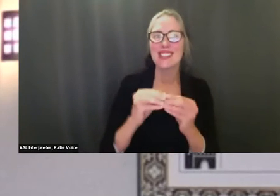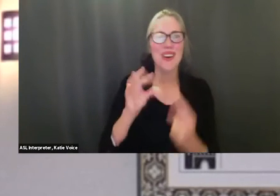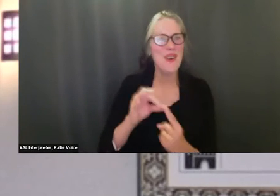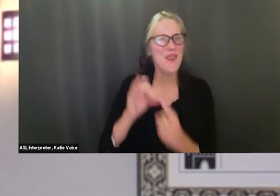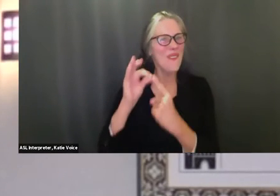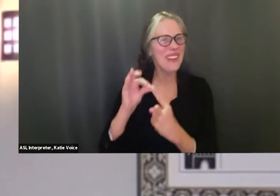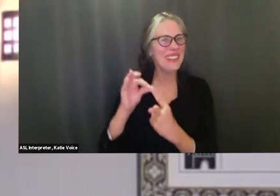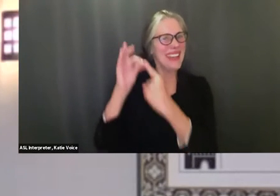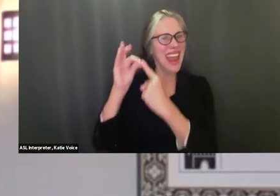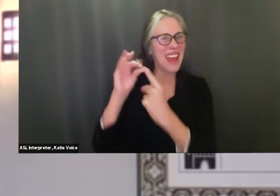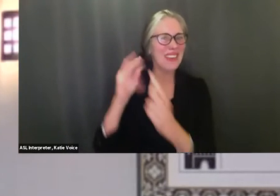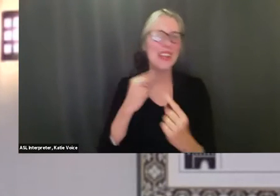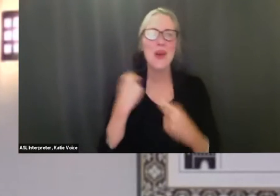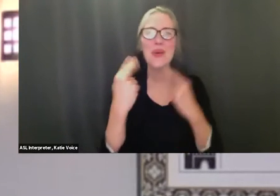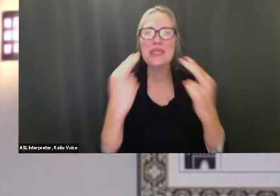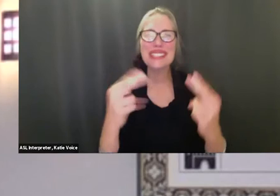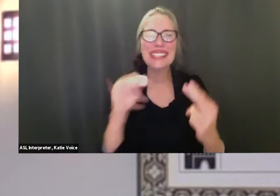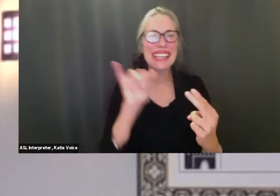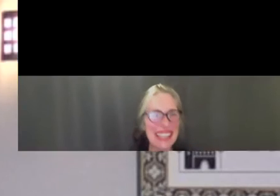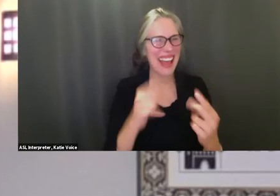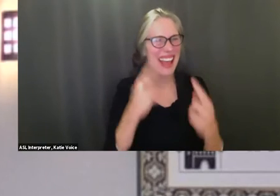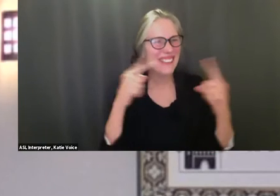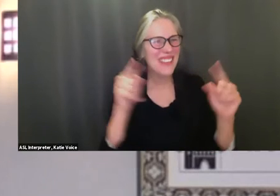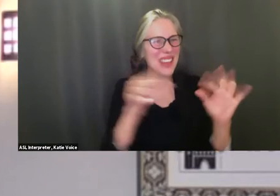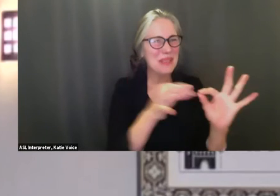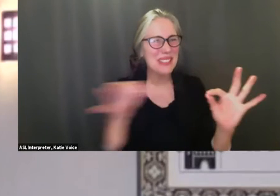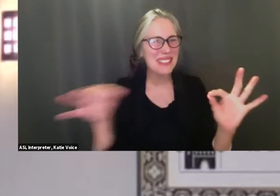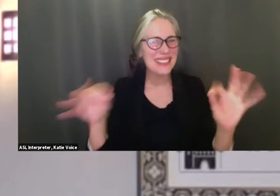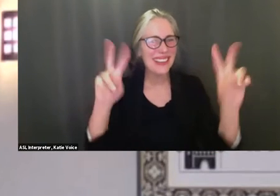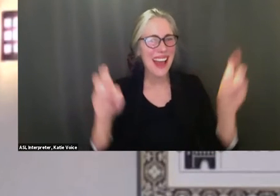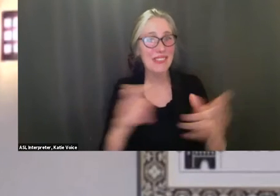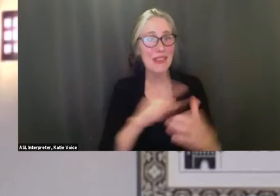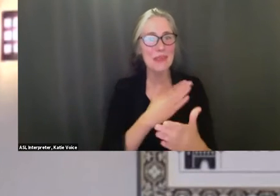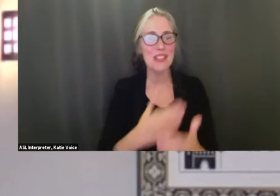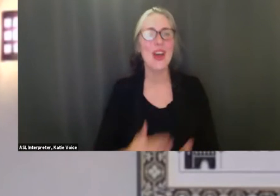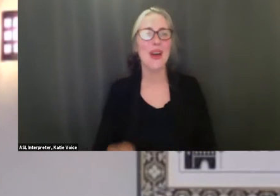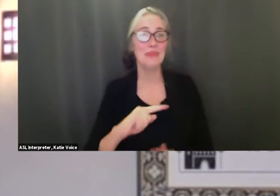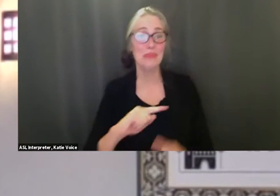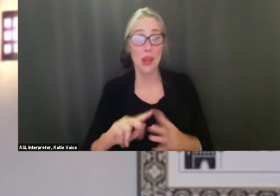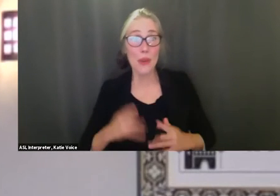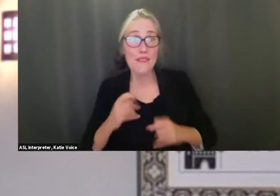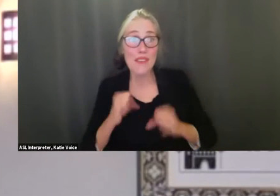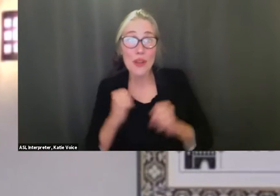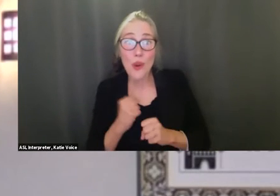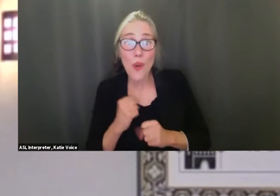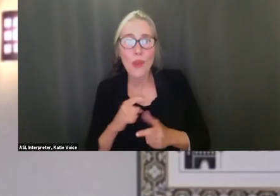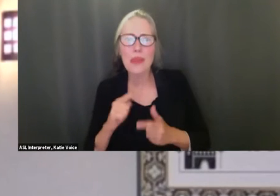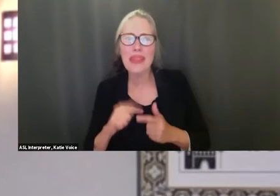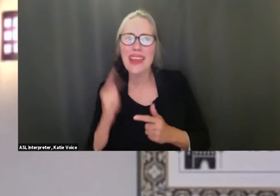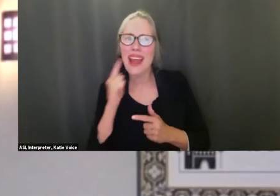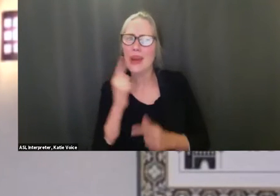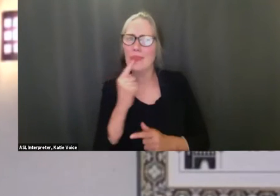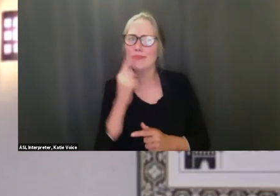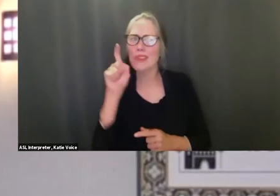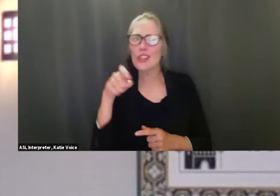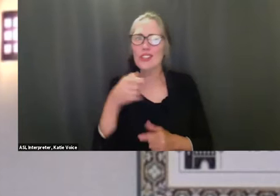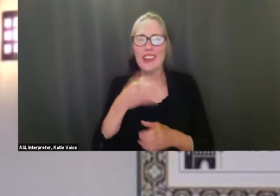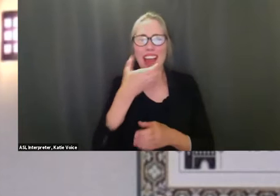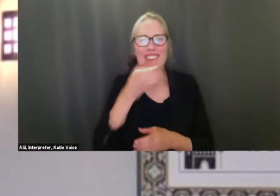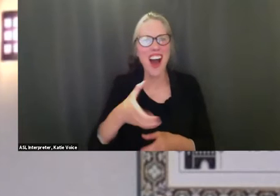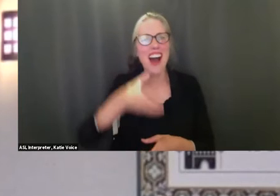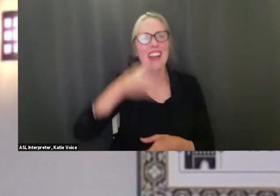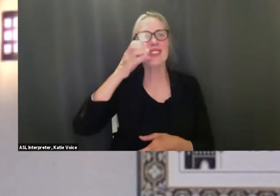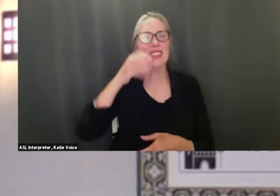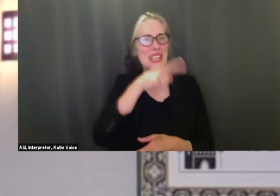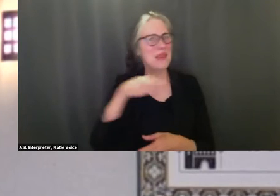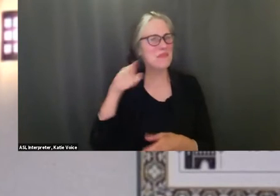realmente aprecio mucho a los estudiantes y todo lo que estaban haciendo. Y hacía frío cuando llegamos y yo decía, ay, ¿cómo